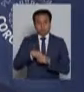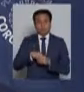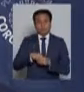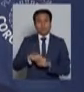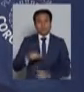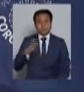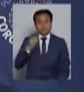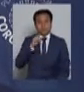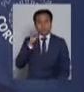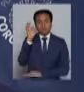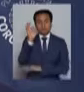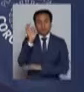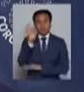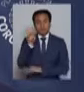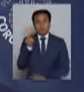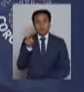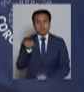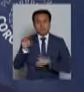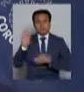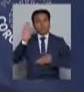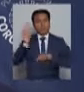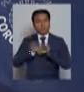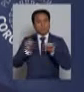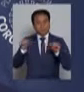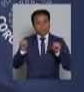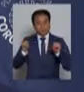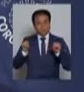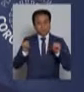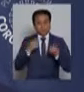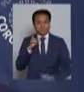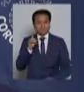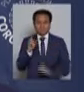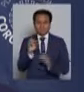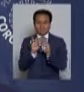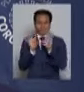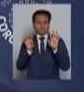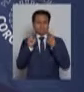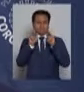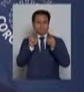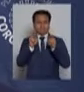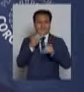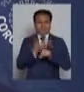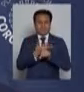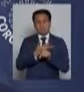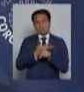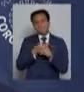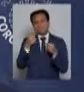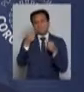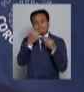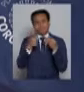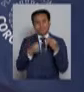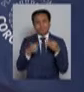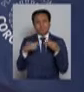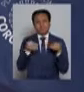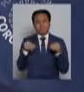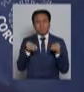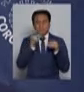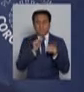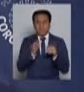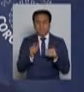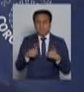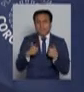la reunión, se comprometió, debido a que es evidente que ha habido una cierta laxitud en